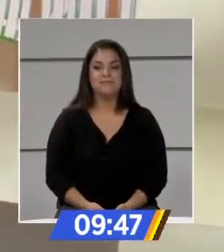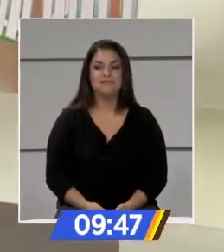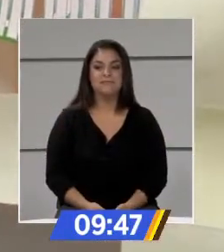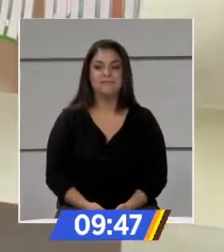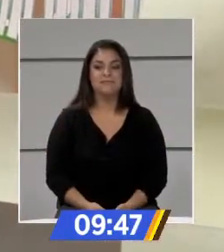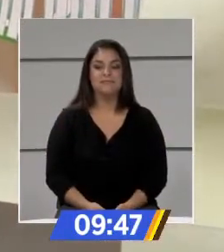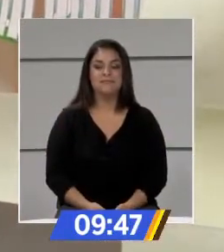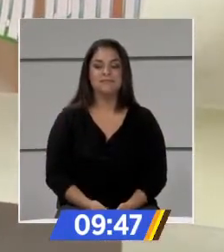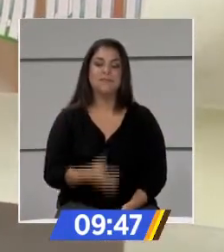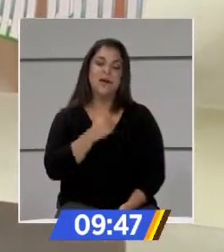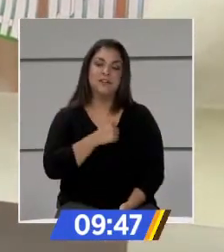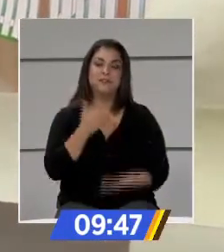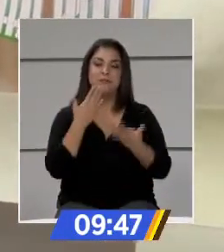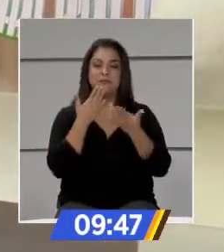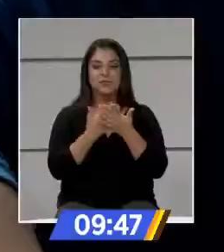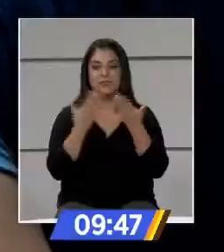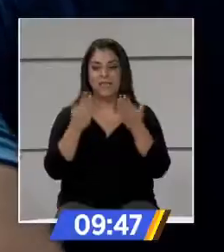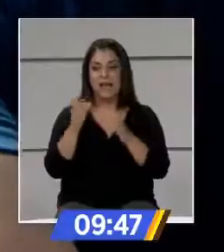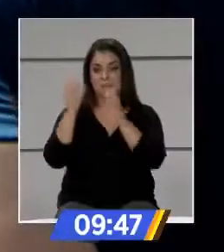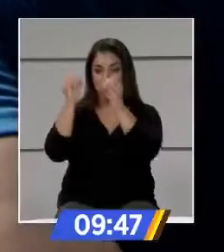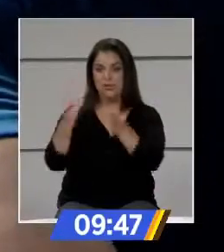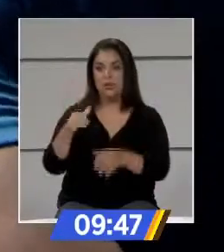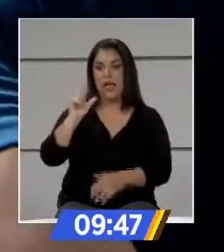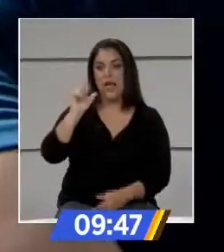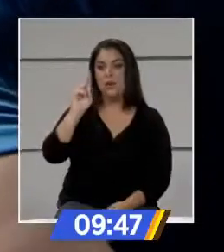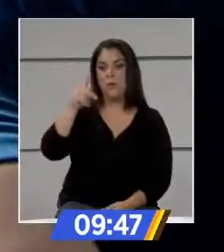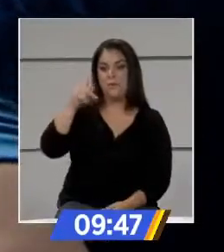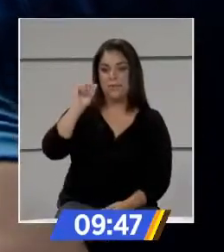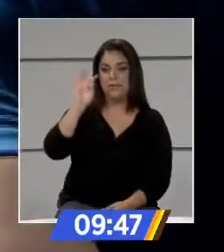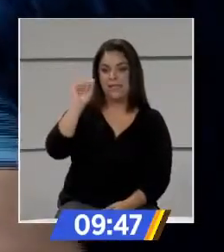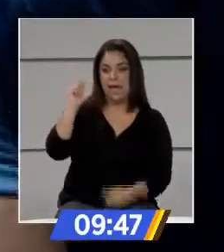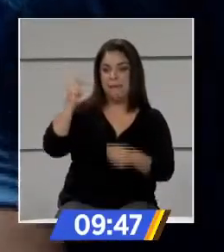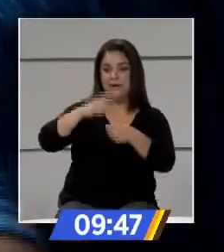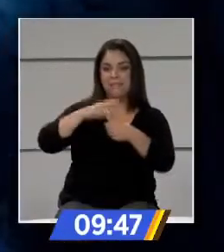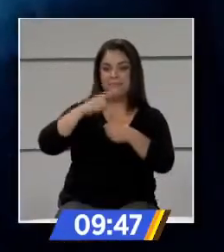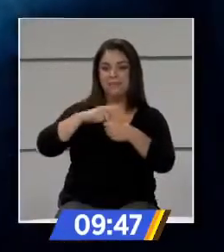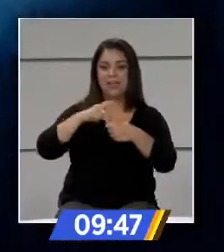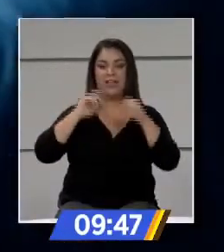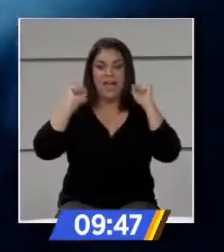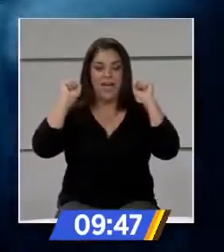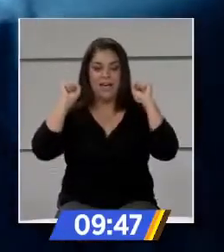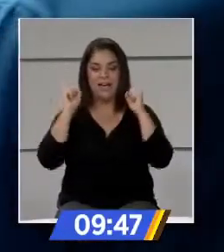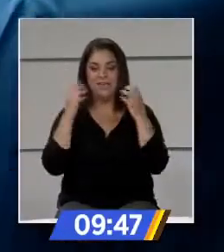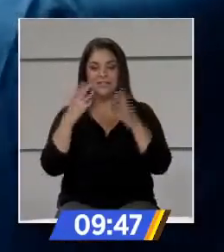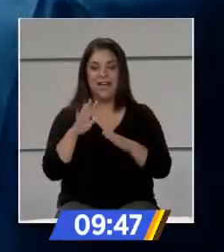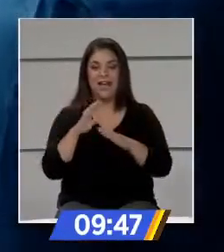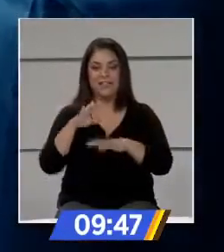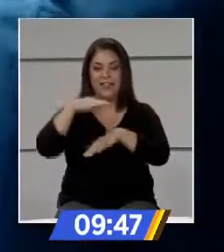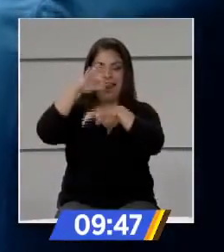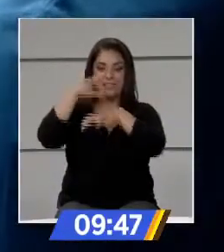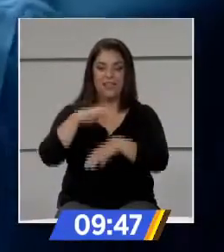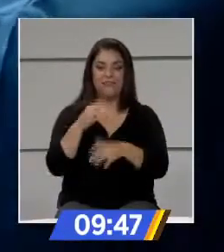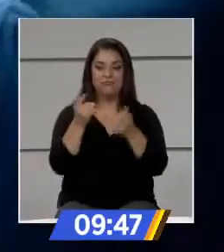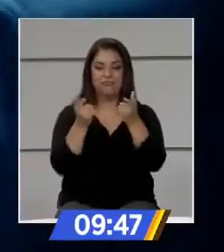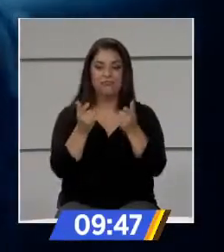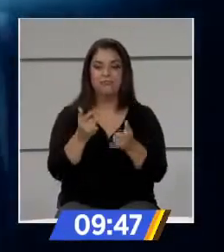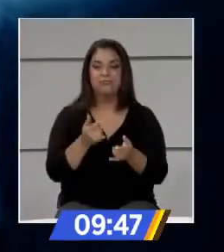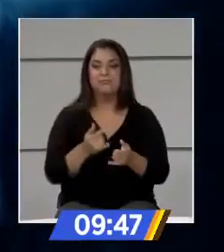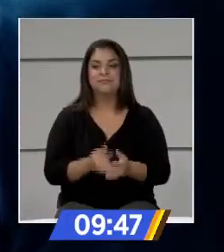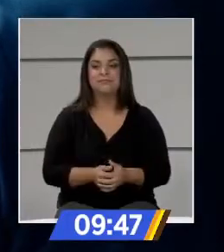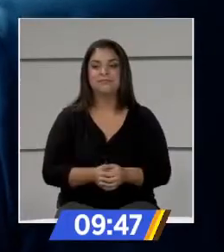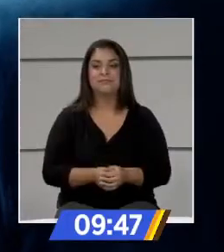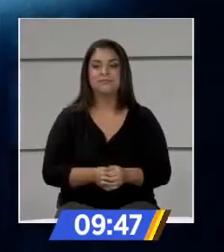Perdón. Ok, viene Lupita Espere en su participación en la telaraña. Más para allá, Lupita. Es que creo que